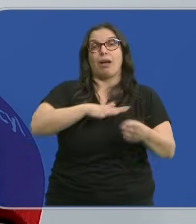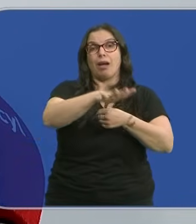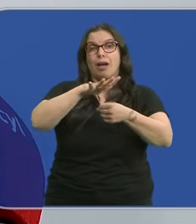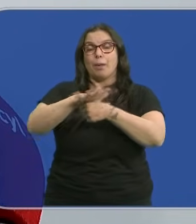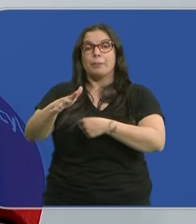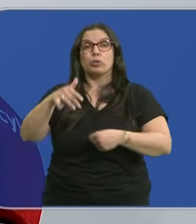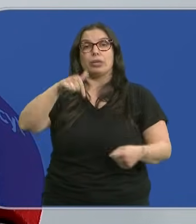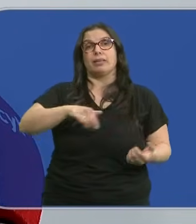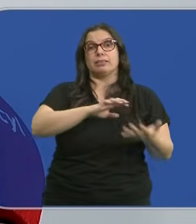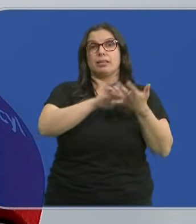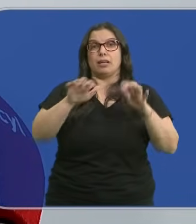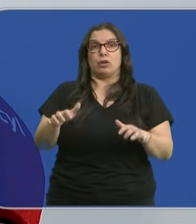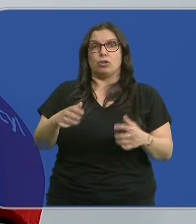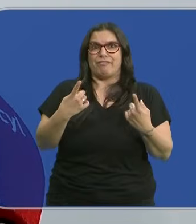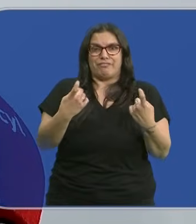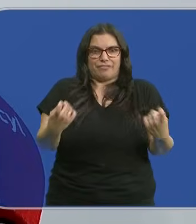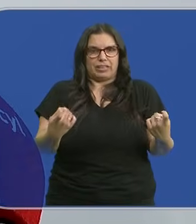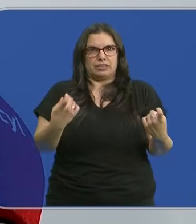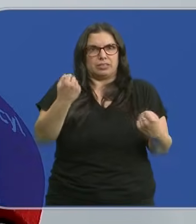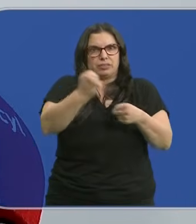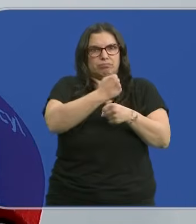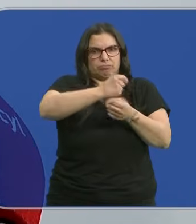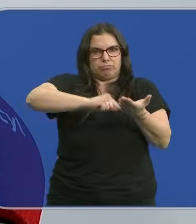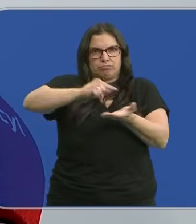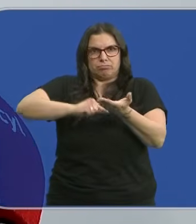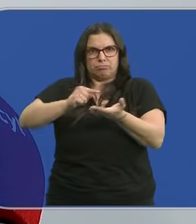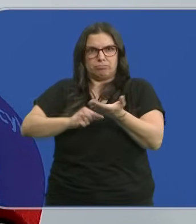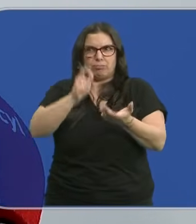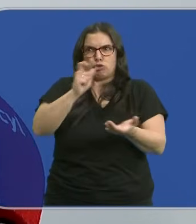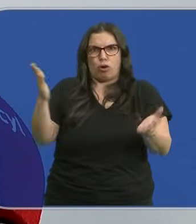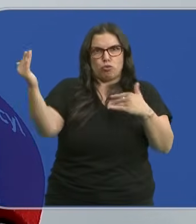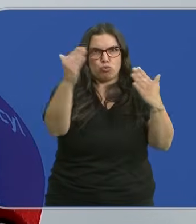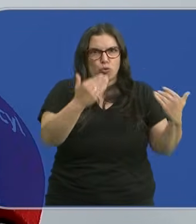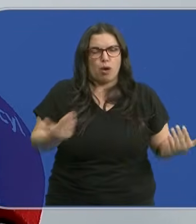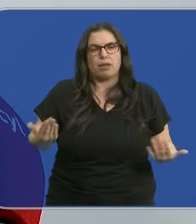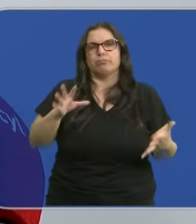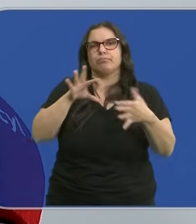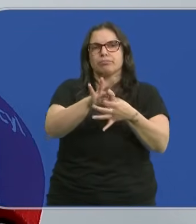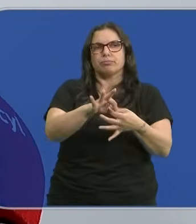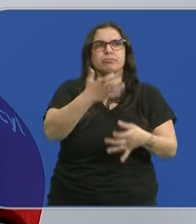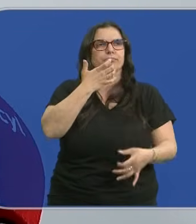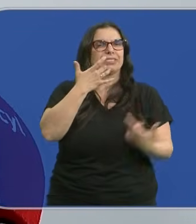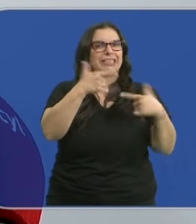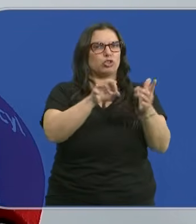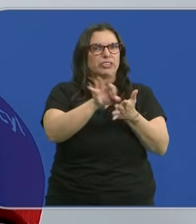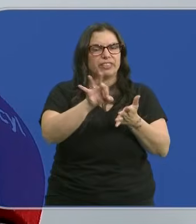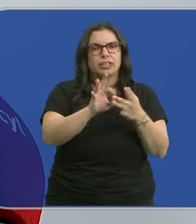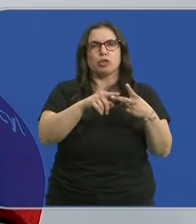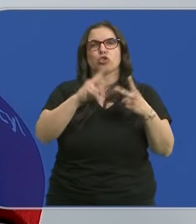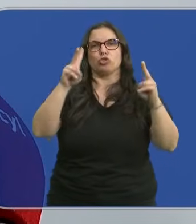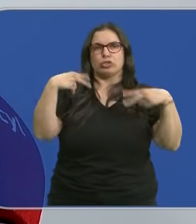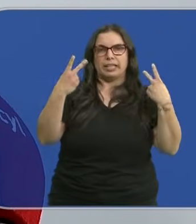ámbitos donde en Castilla y León hay una necesidad de empleo muy alta, ¿no? Que tiene que ver con el sector servicios,